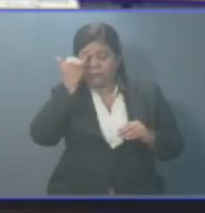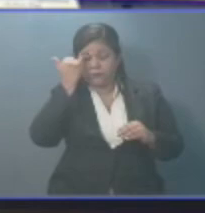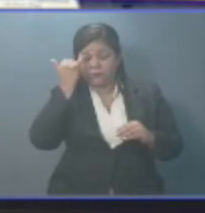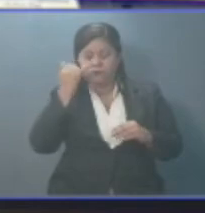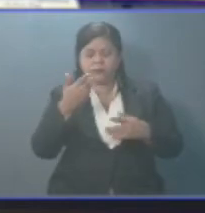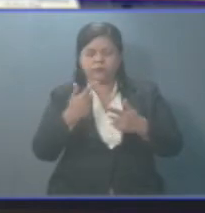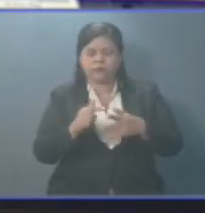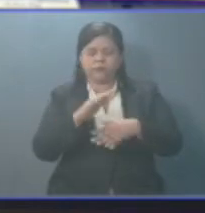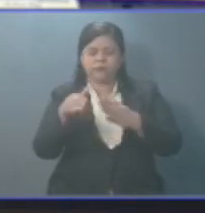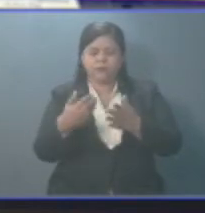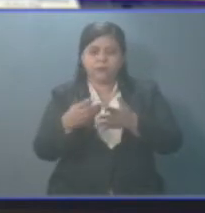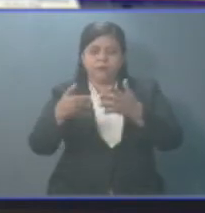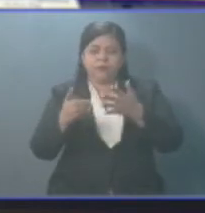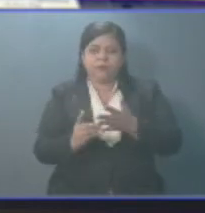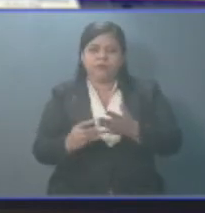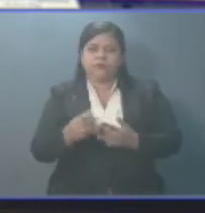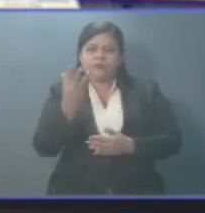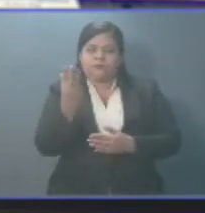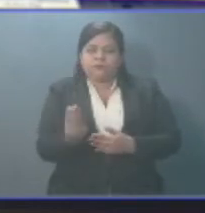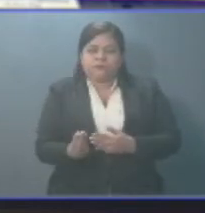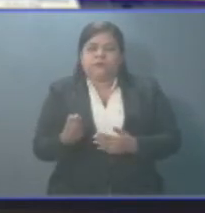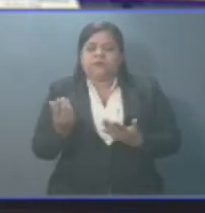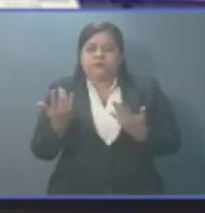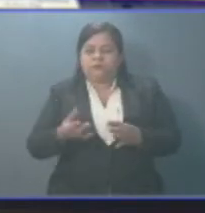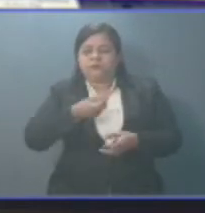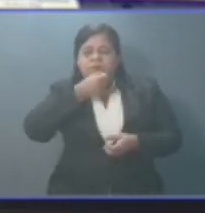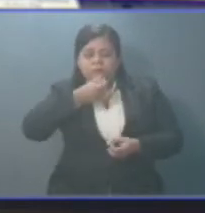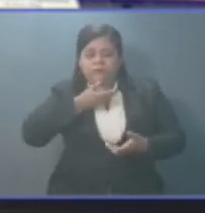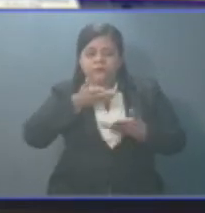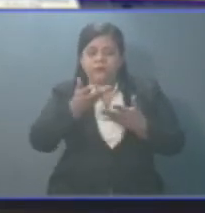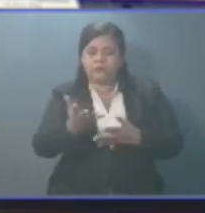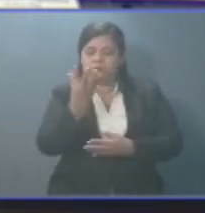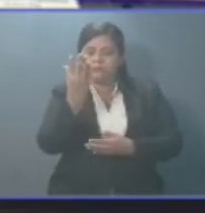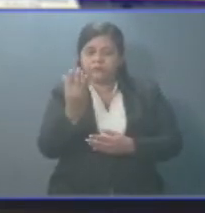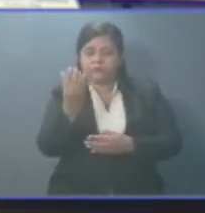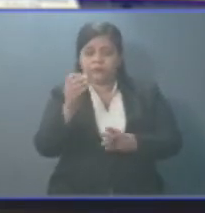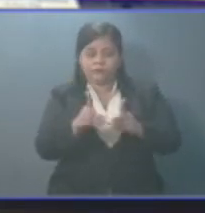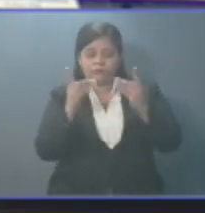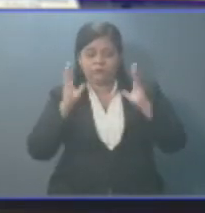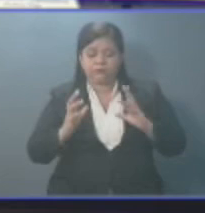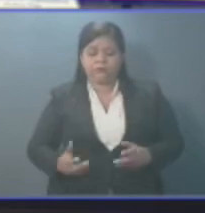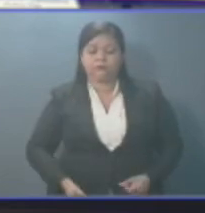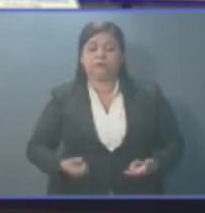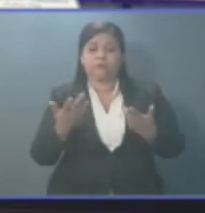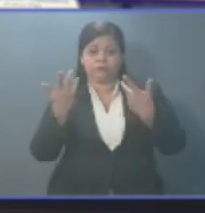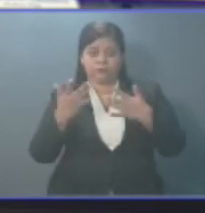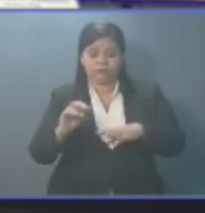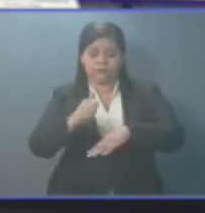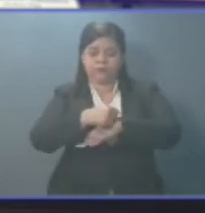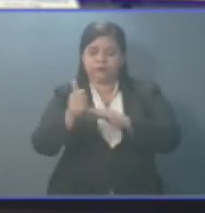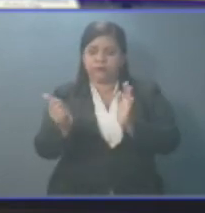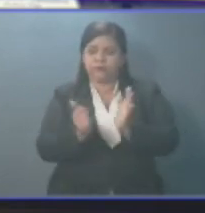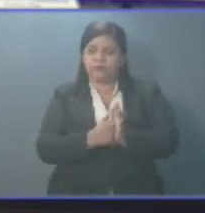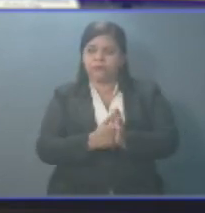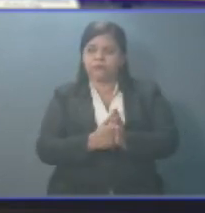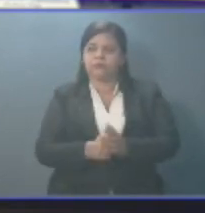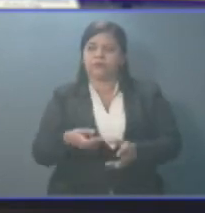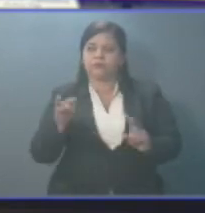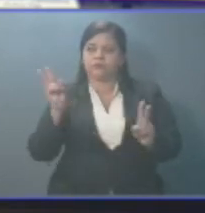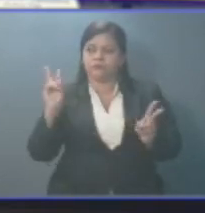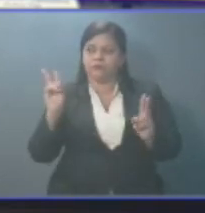El presente decreto entrará en vigencia al día de su publicación en el Diario Oficial, dado en el Salón Azul del Palacio Legislativo.